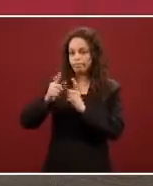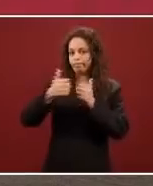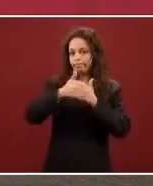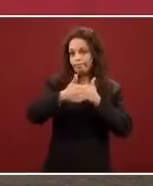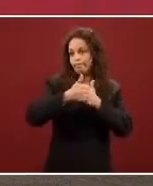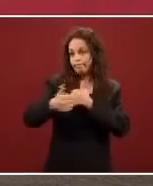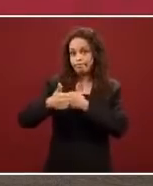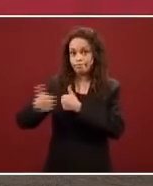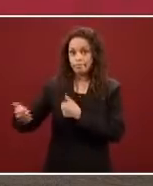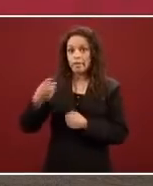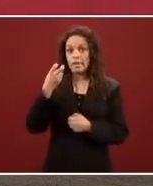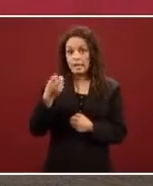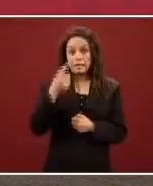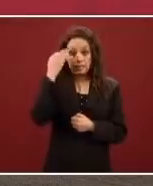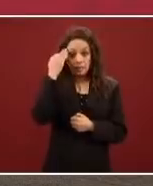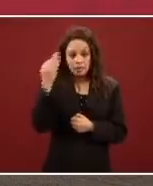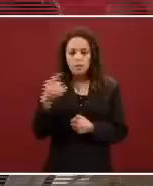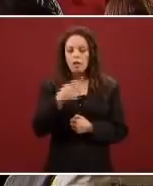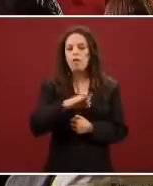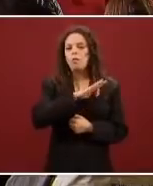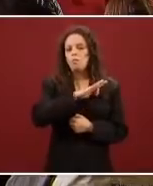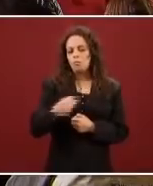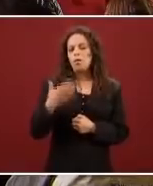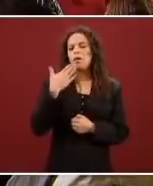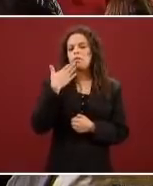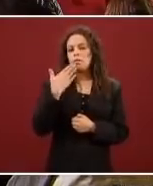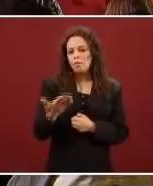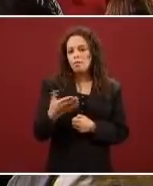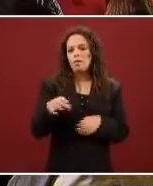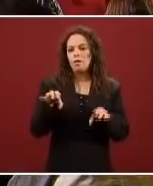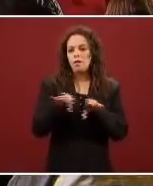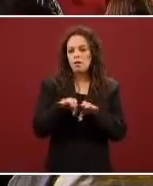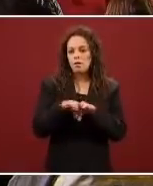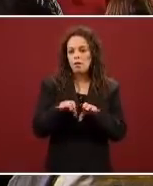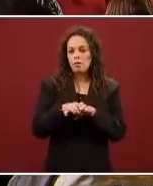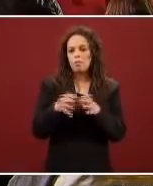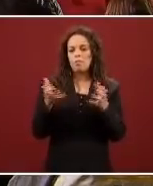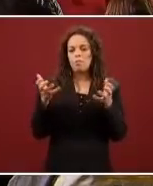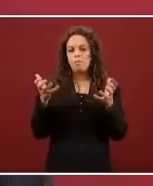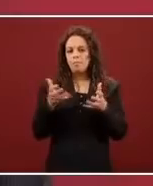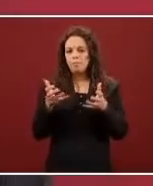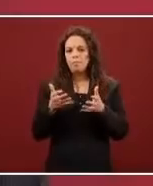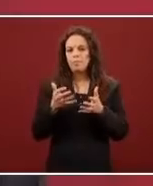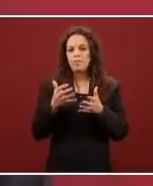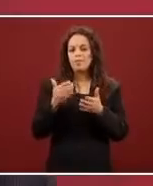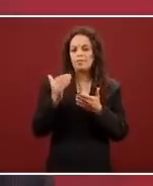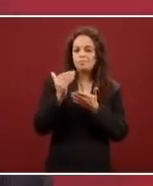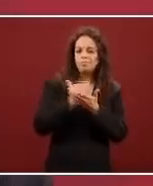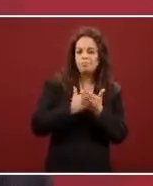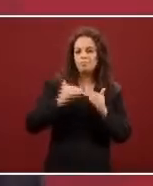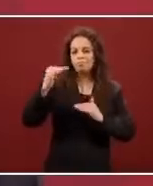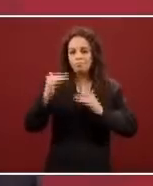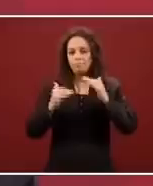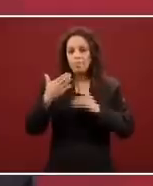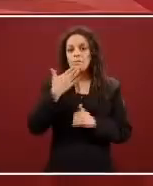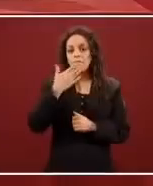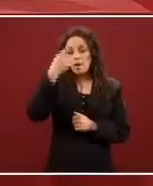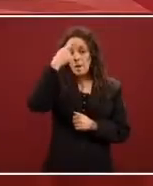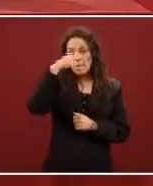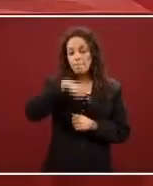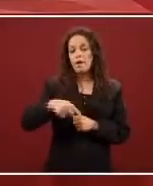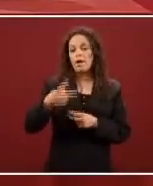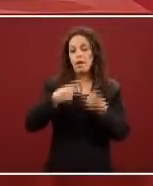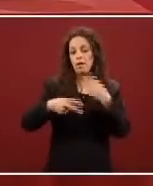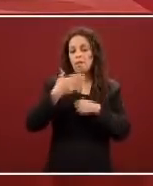pudieran tranquilamente moverse, pero en un movimiento que fuera más beneficioso y útil para todos, tanto para el